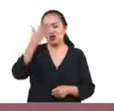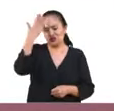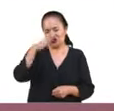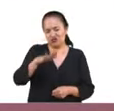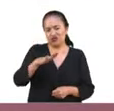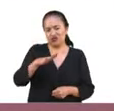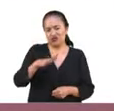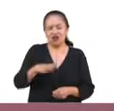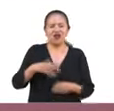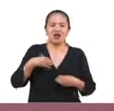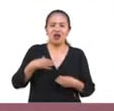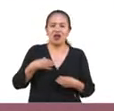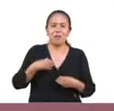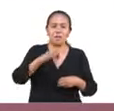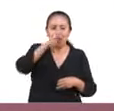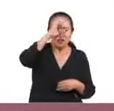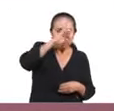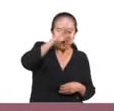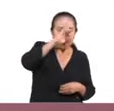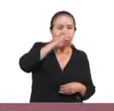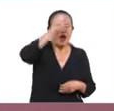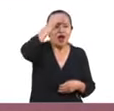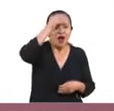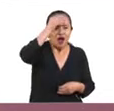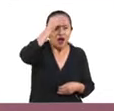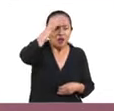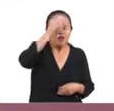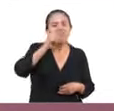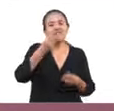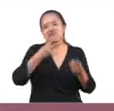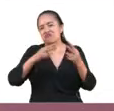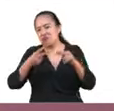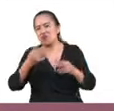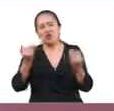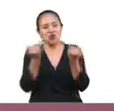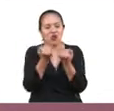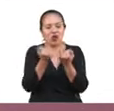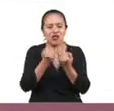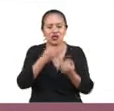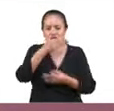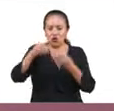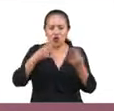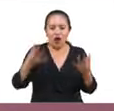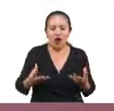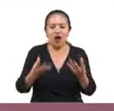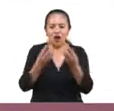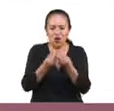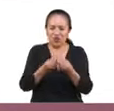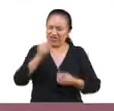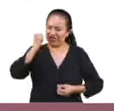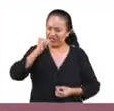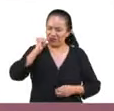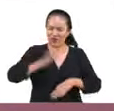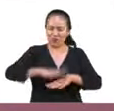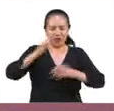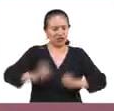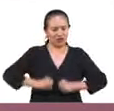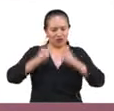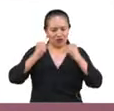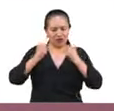una será el aprendizaje de otra y viceversa. Si estamos juntas, siempre seremos más